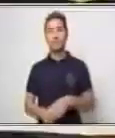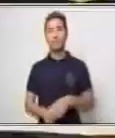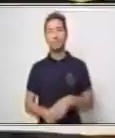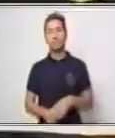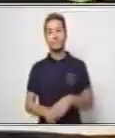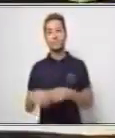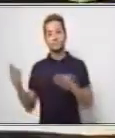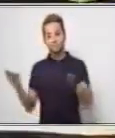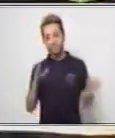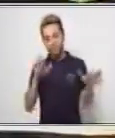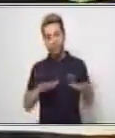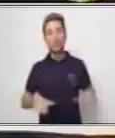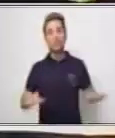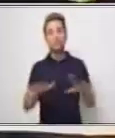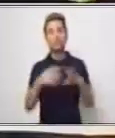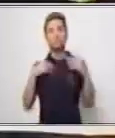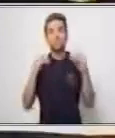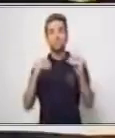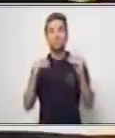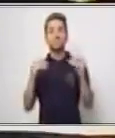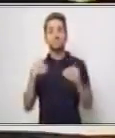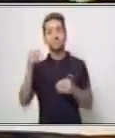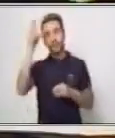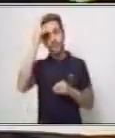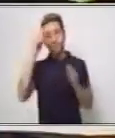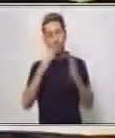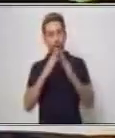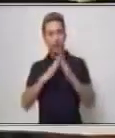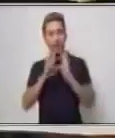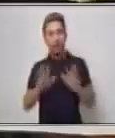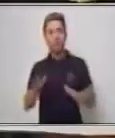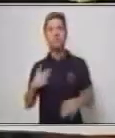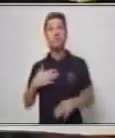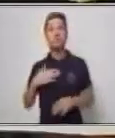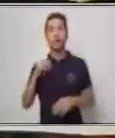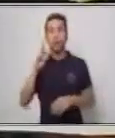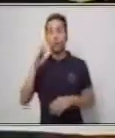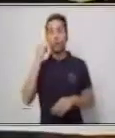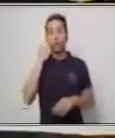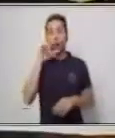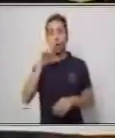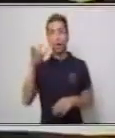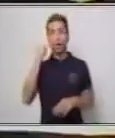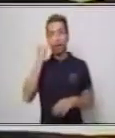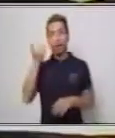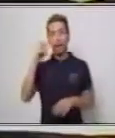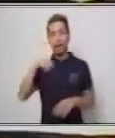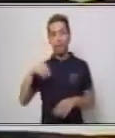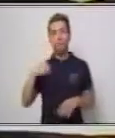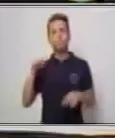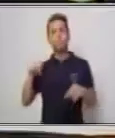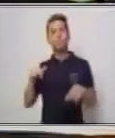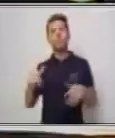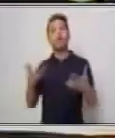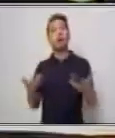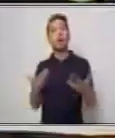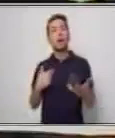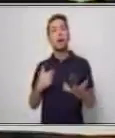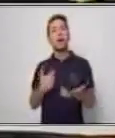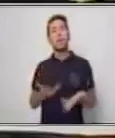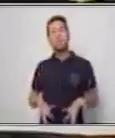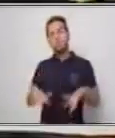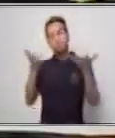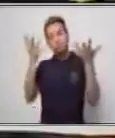Bienvenido a este espacio educativo Aprendo en Casa. Soy William Ernesto Ramírez Valladares. Y en esta oportunidad desarrollaré el